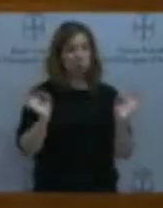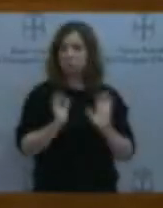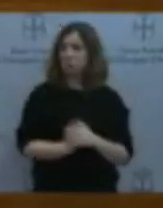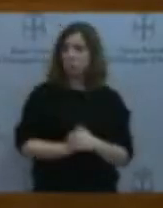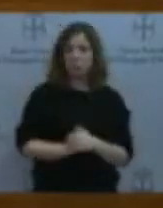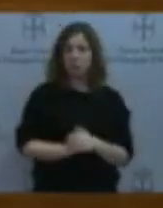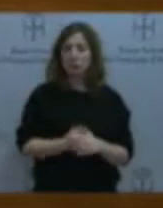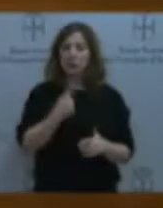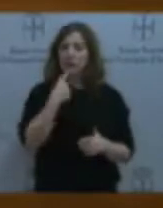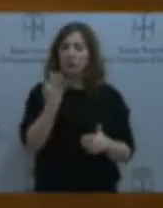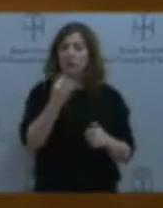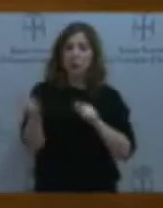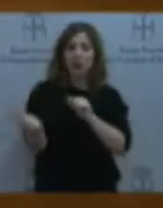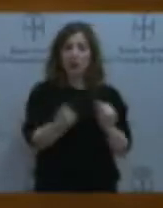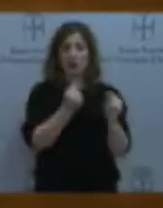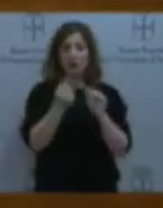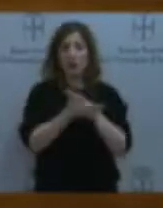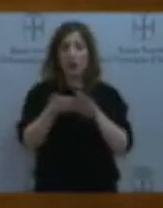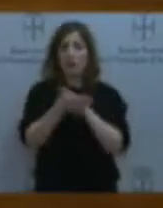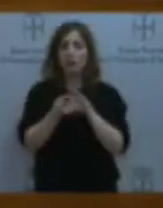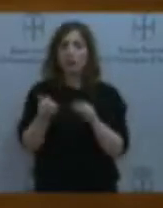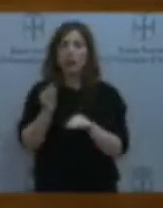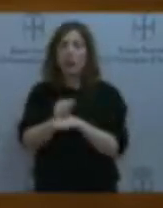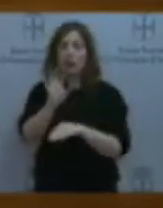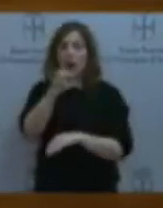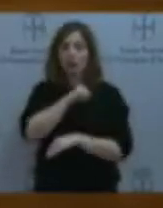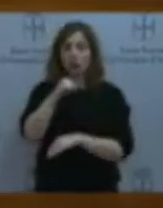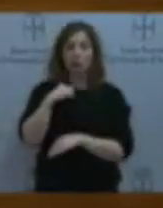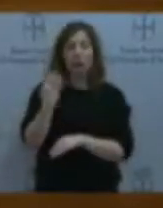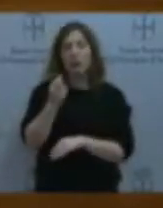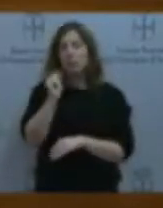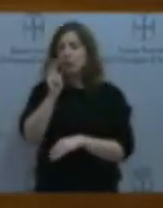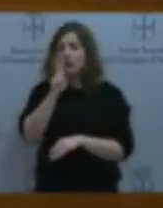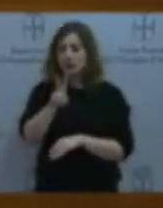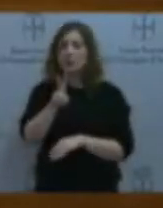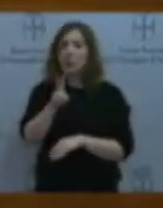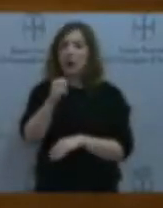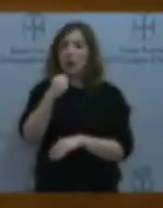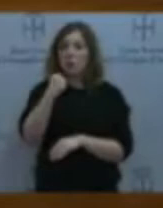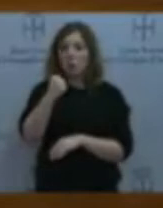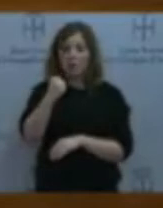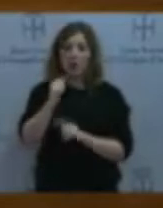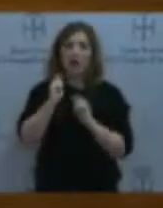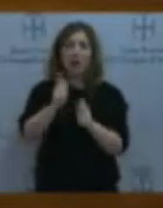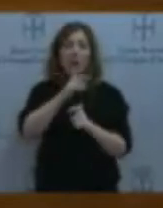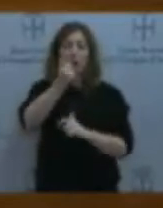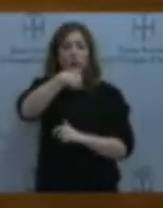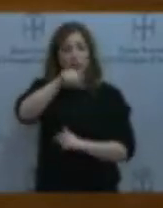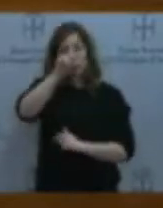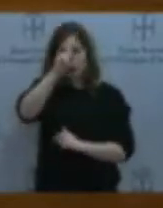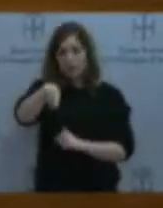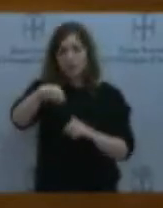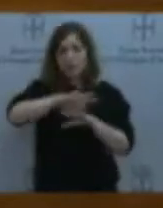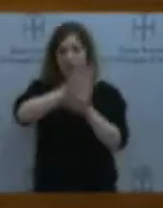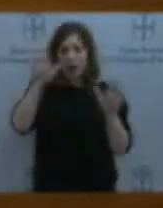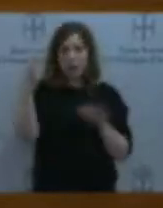decimos es que el debate en torno a la financiación autonómica necesita una visión ponderada en la que, por ejemplo, nosotros tenemos claro que no